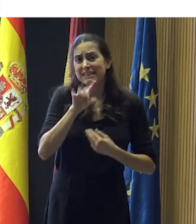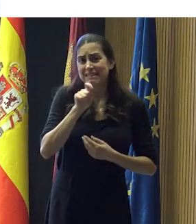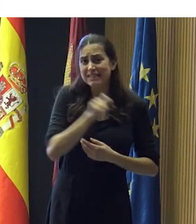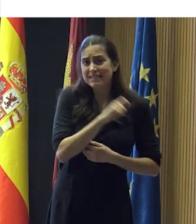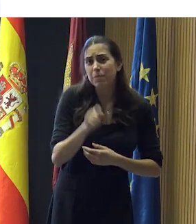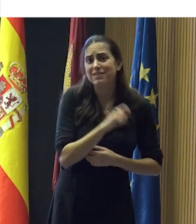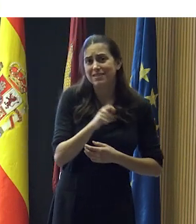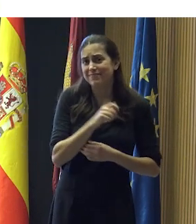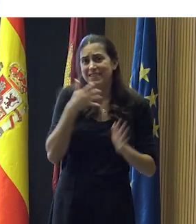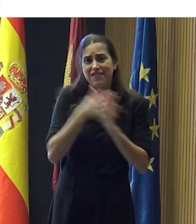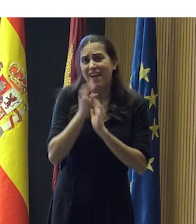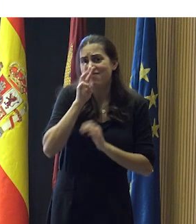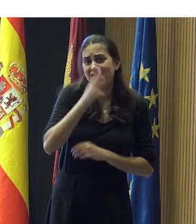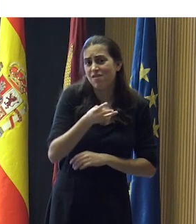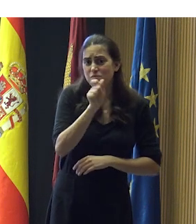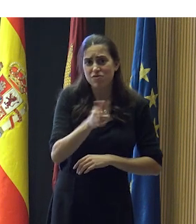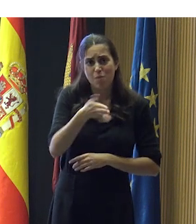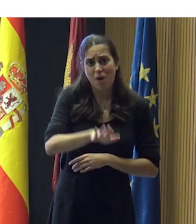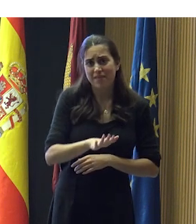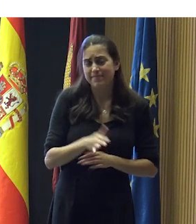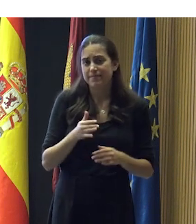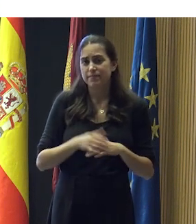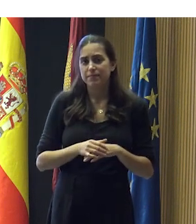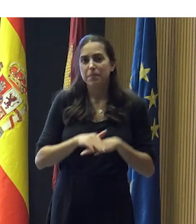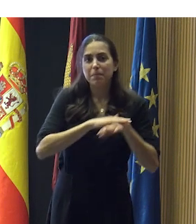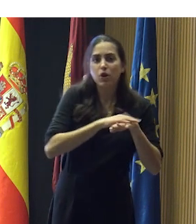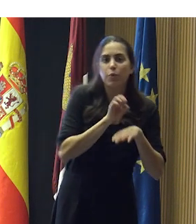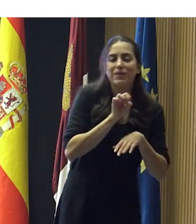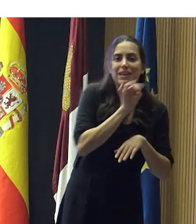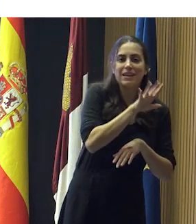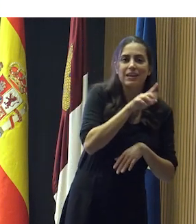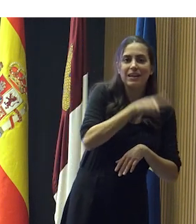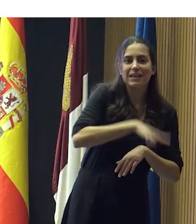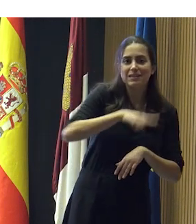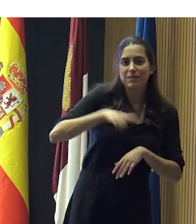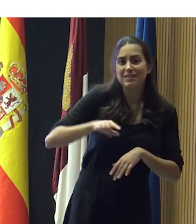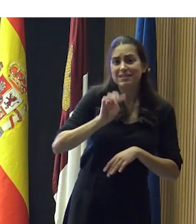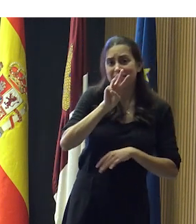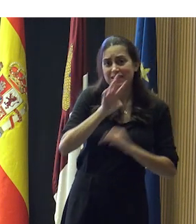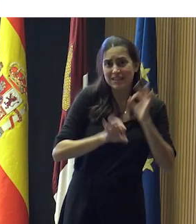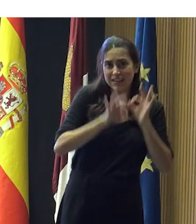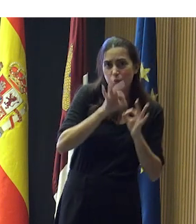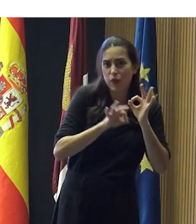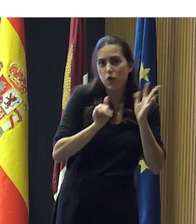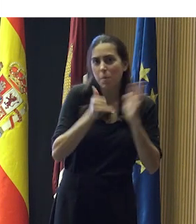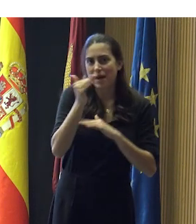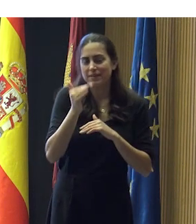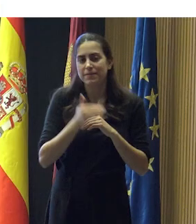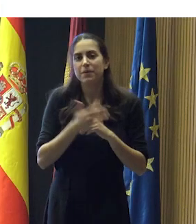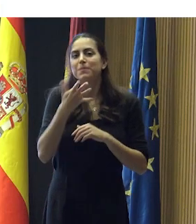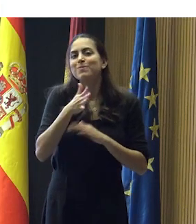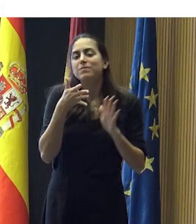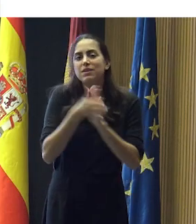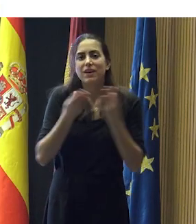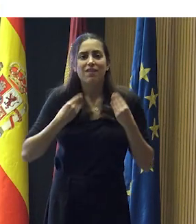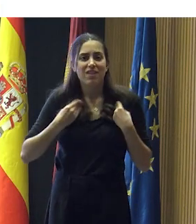los 3 años, o sea, muy baja. De 15 meses el 3% sobrevive más de 15 meses, que he mezclado ahí números. Entonces la esperanza de vida es